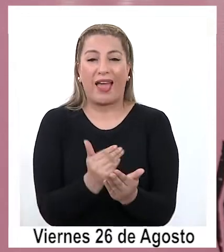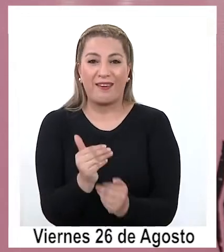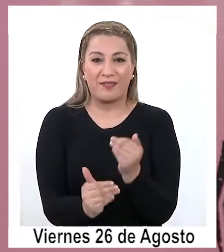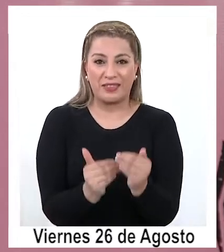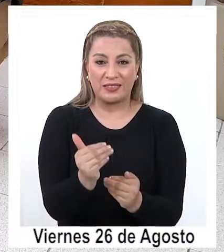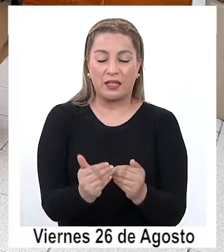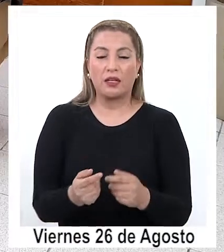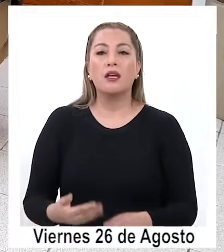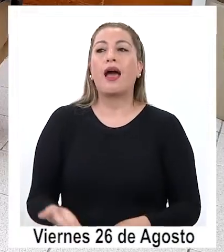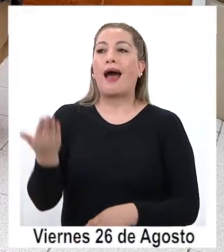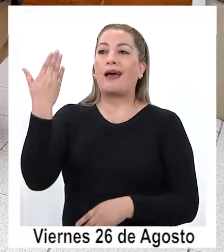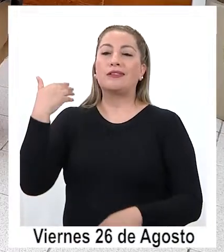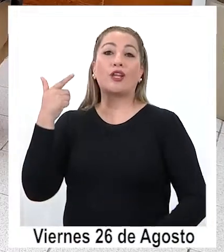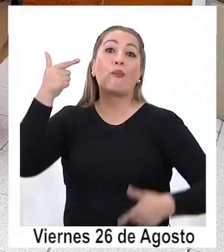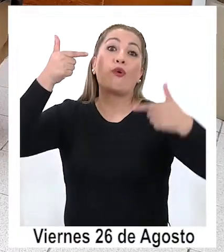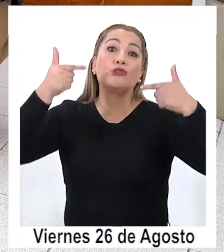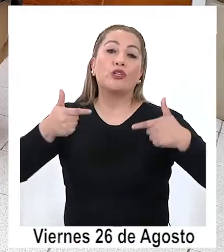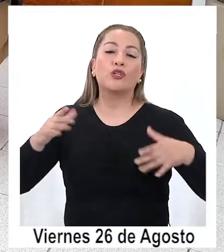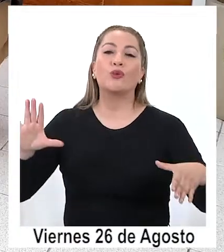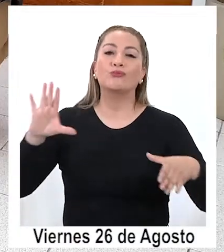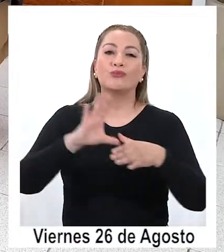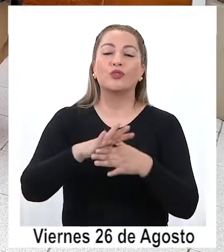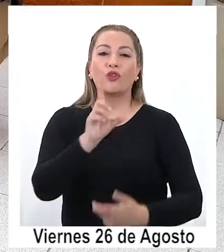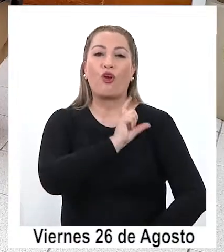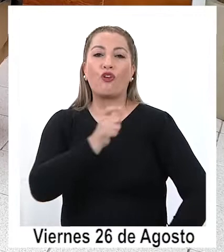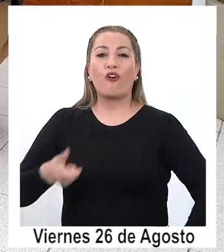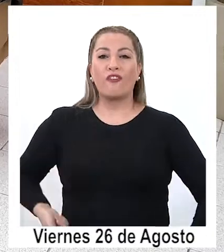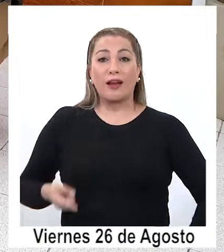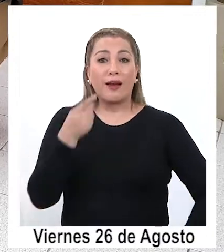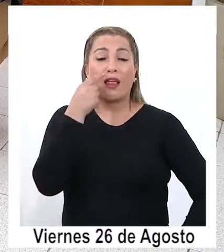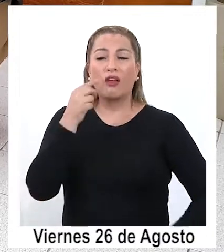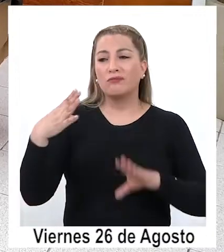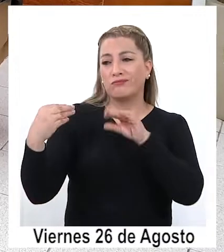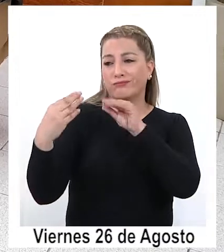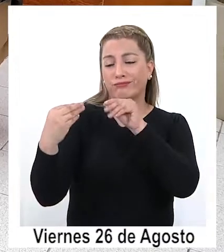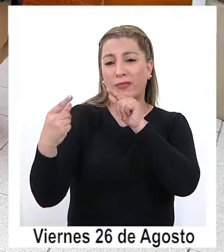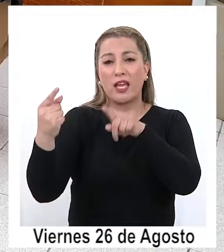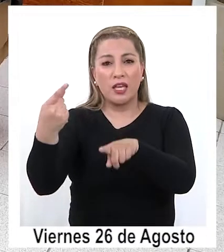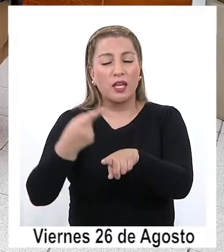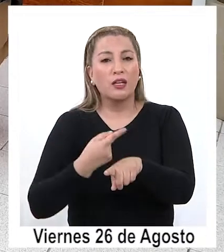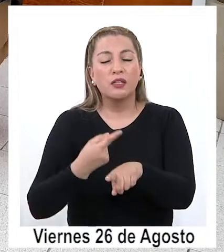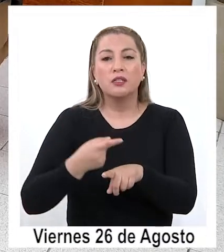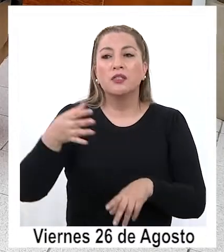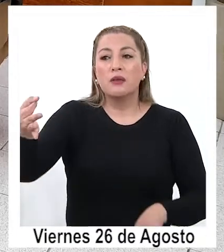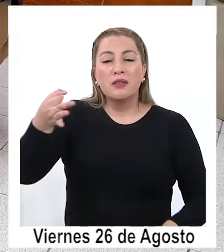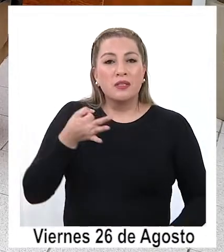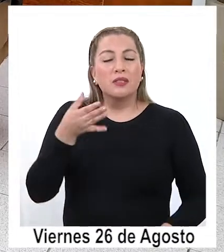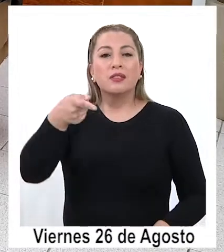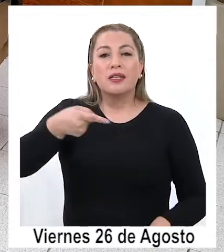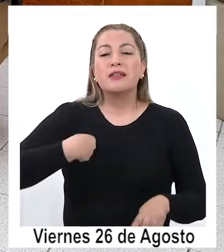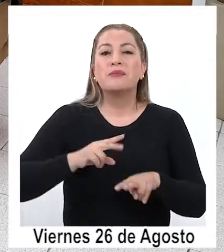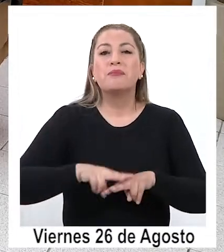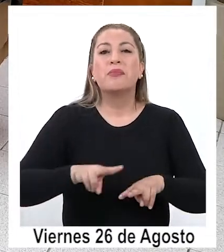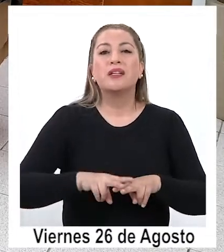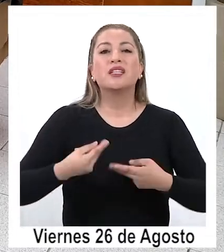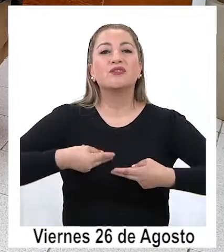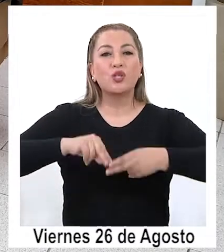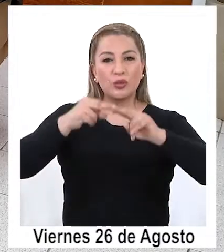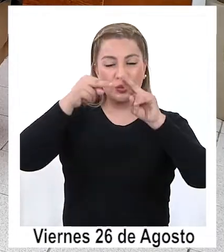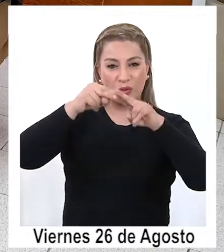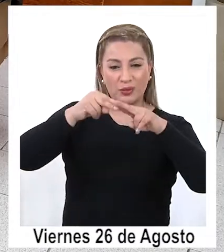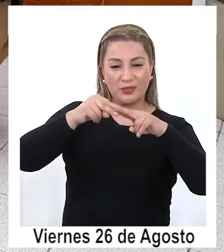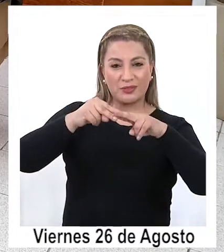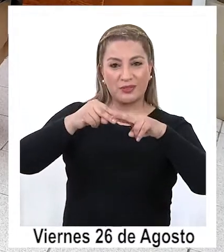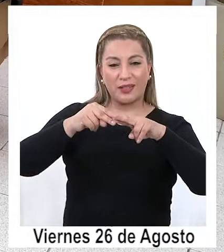fortuna de reunirme con el gobernador y poder proyectar y ver que él mismo proyecta la creación de infraestructura